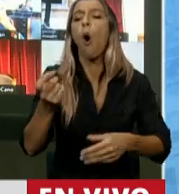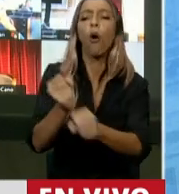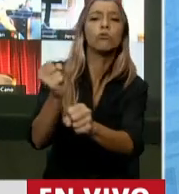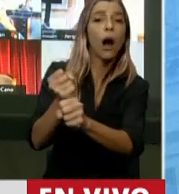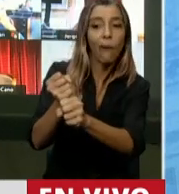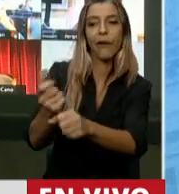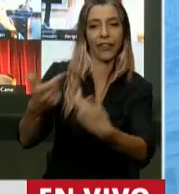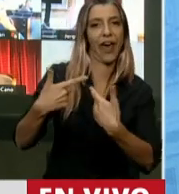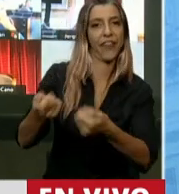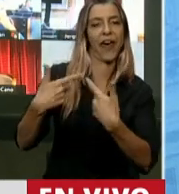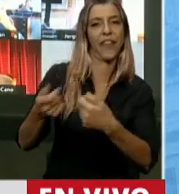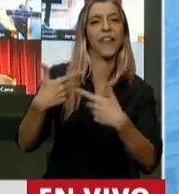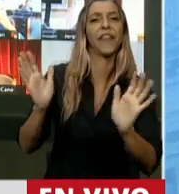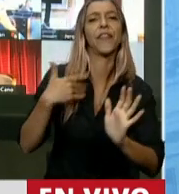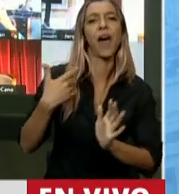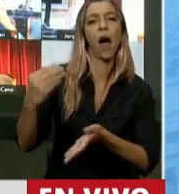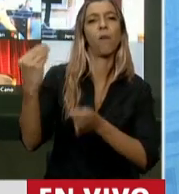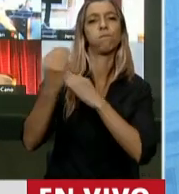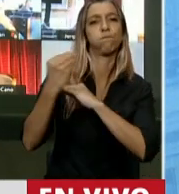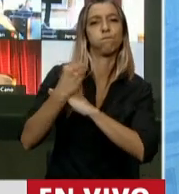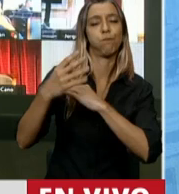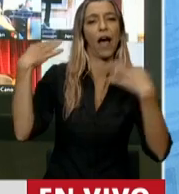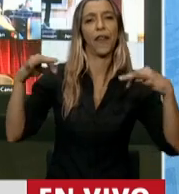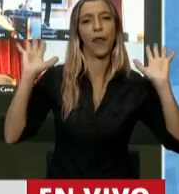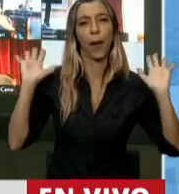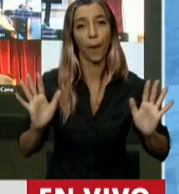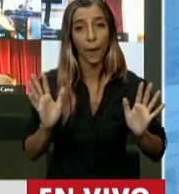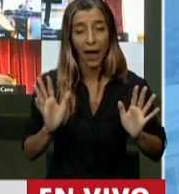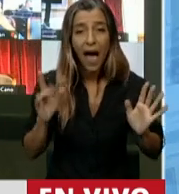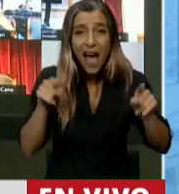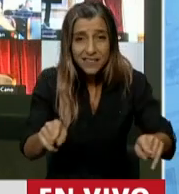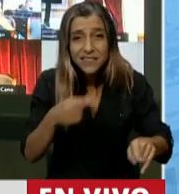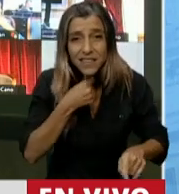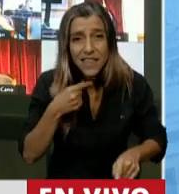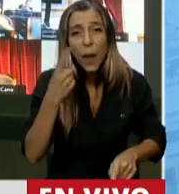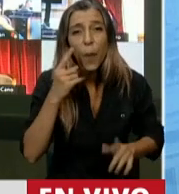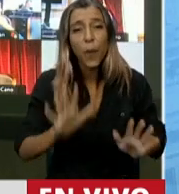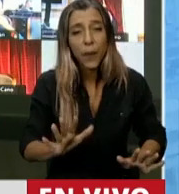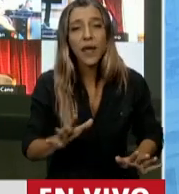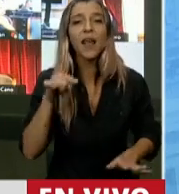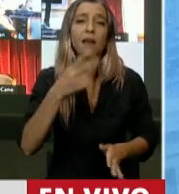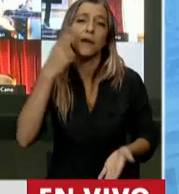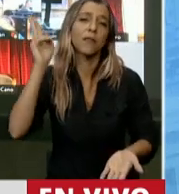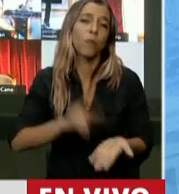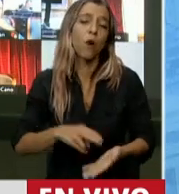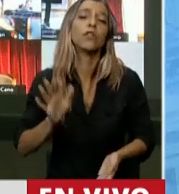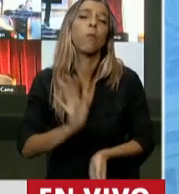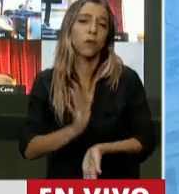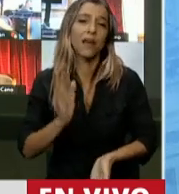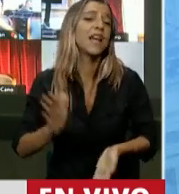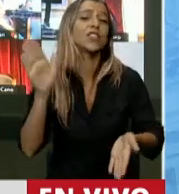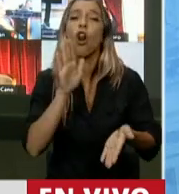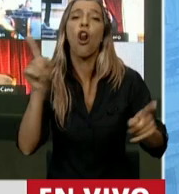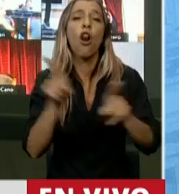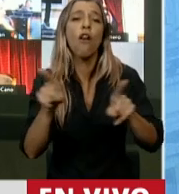a quienes dan trabajo. Este impuesto saben que es la nueva 125,